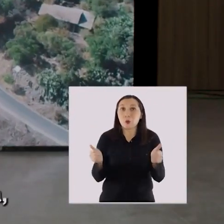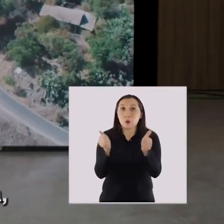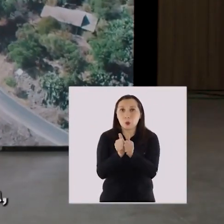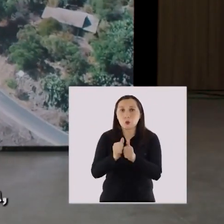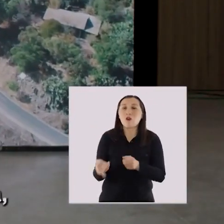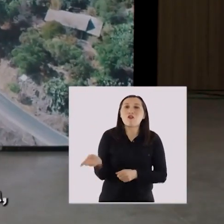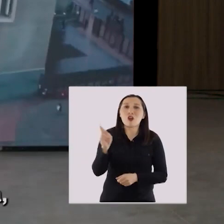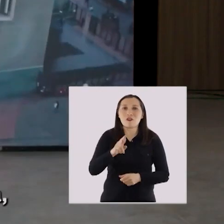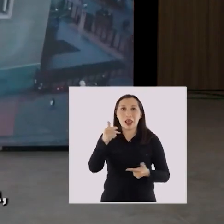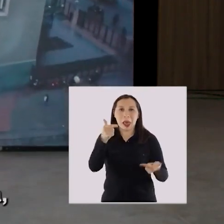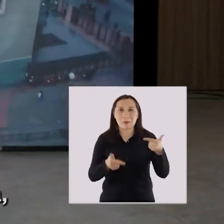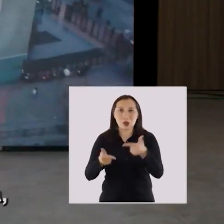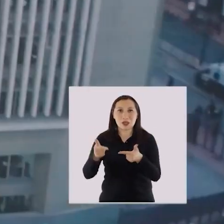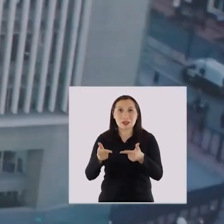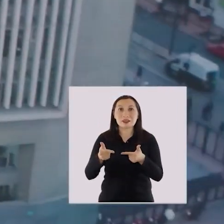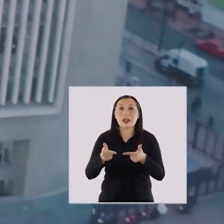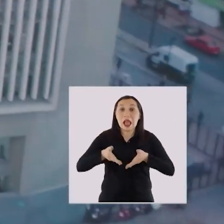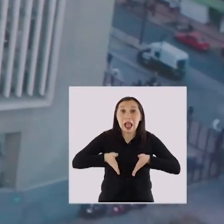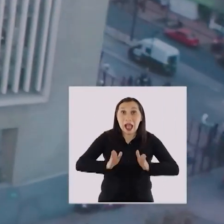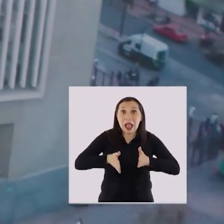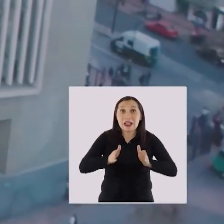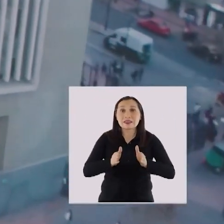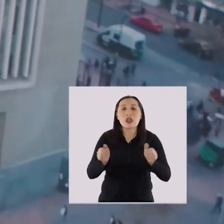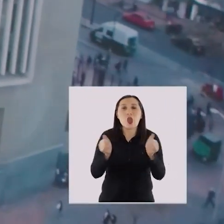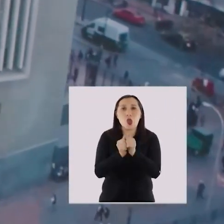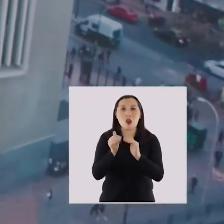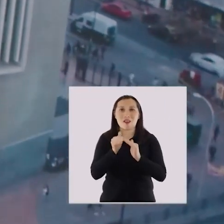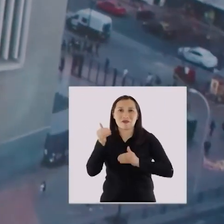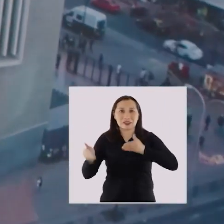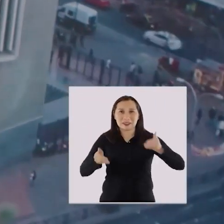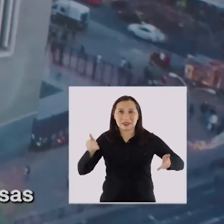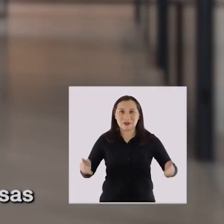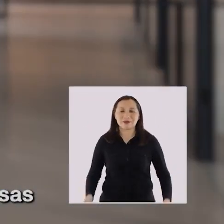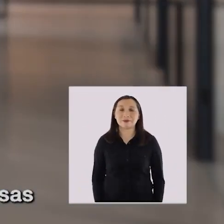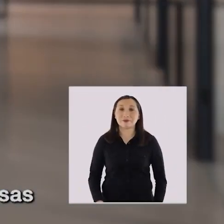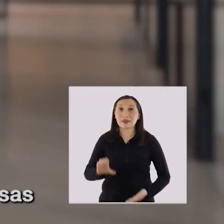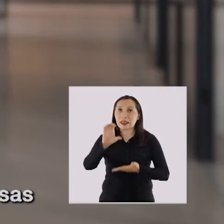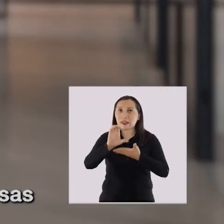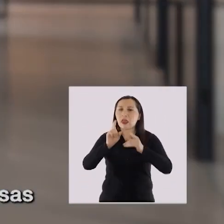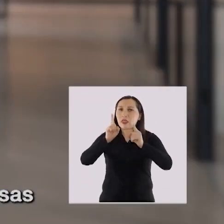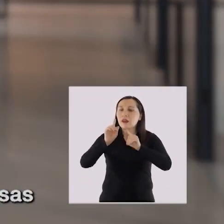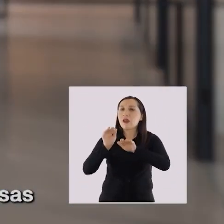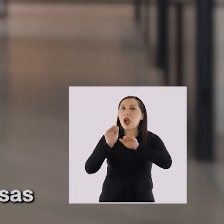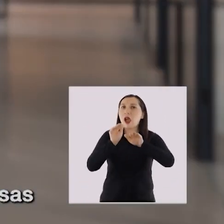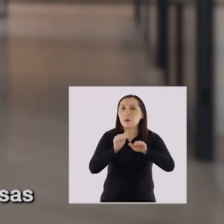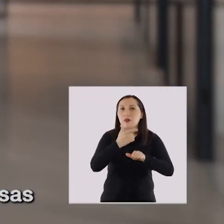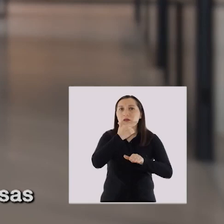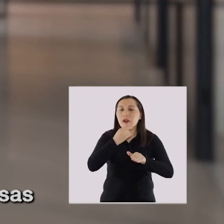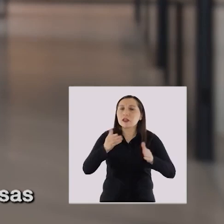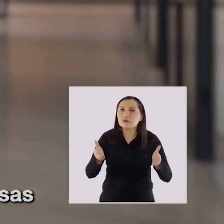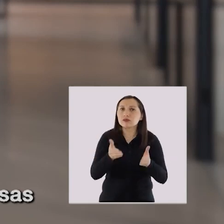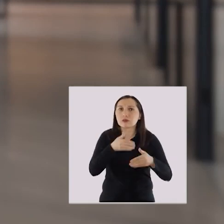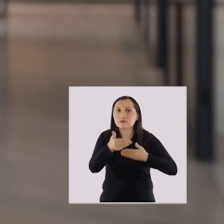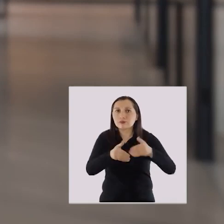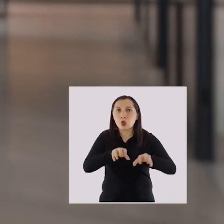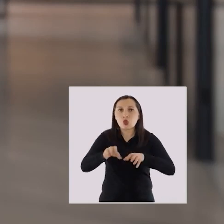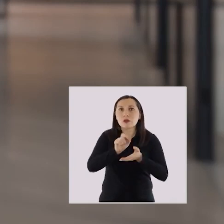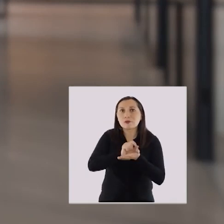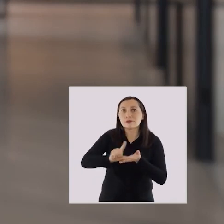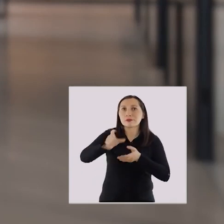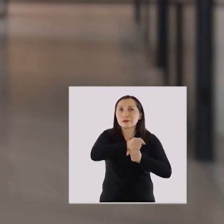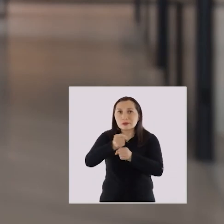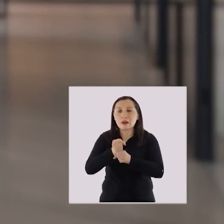que juntos recuperemos la política, desde la calle y con los vecinos. El Estado debe apoyar y facilitar las cosas para